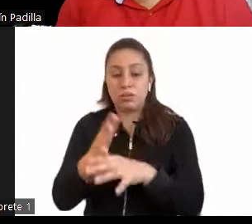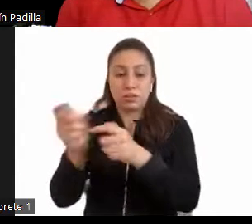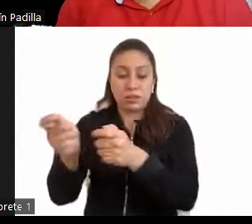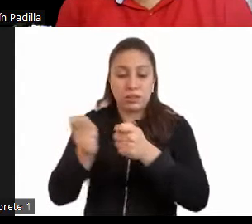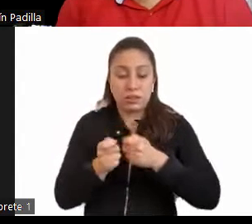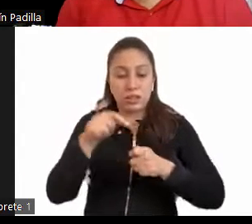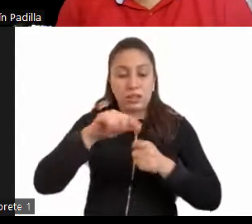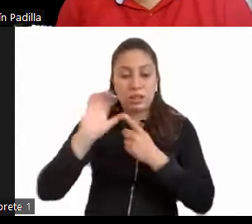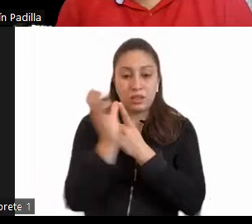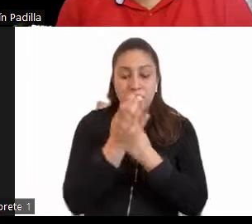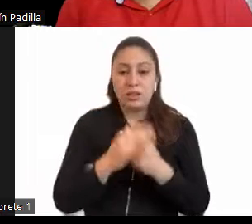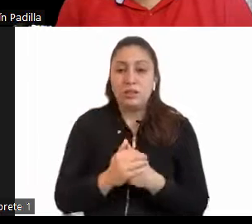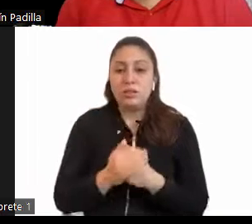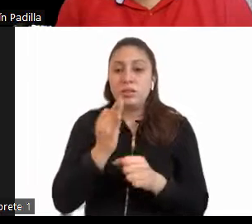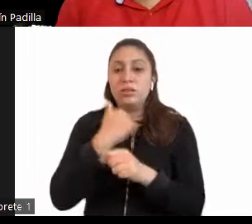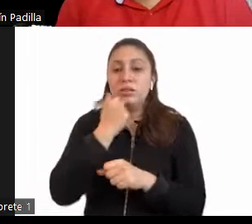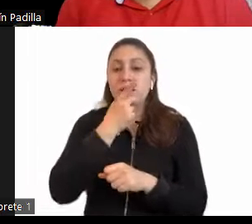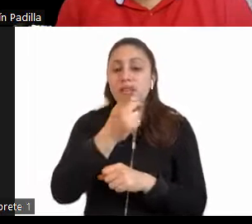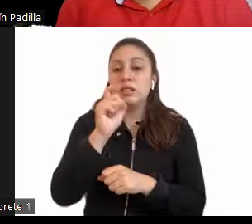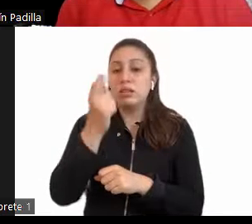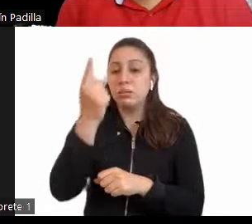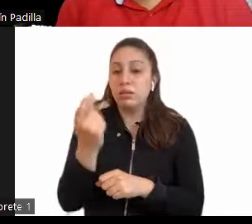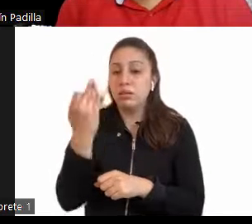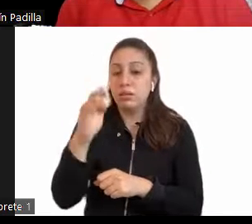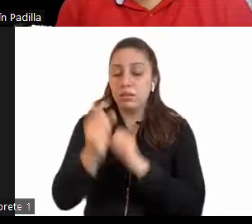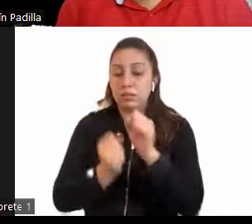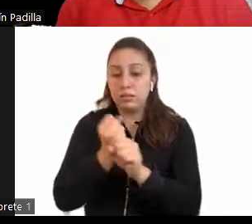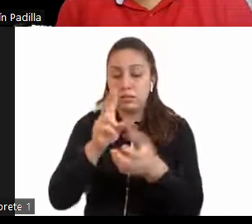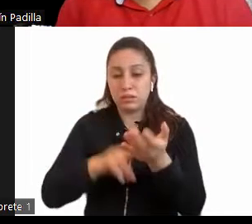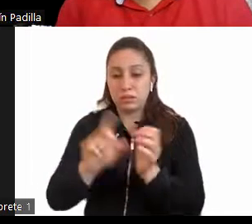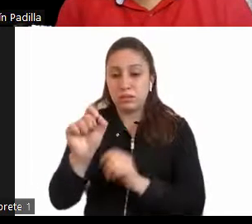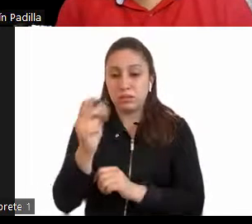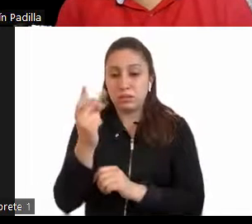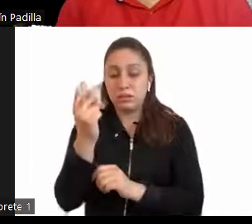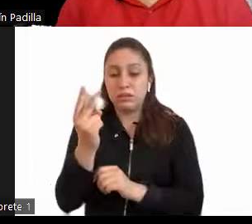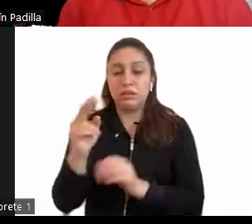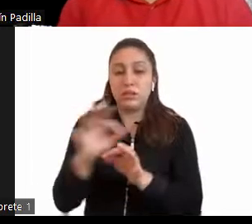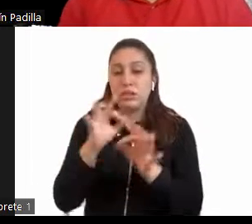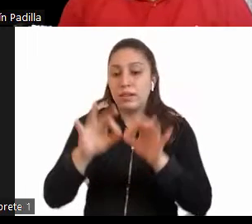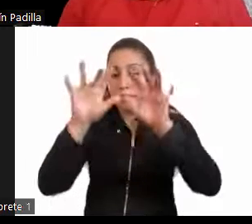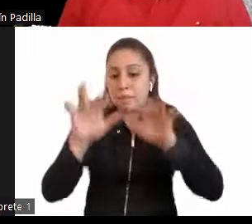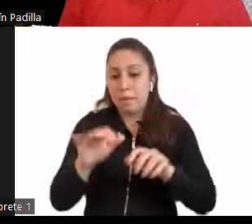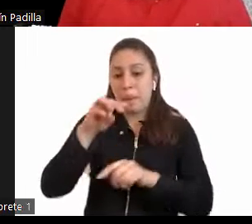Me permito informar que con fecha 1 de febrero del año en curso, bajo el oficio número